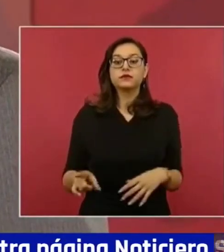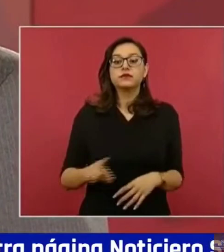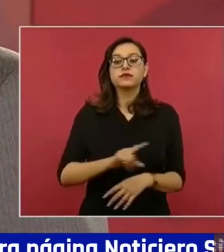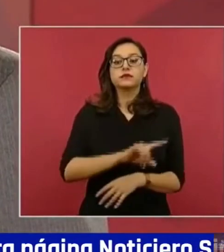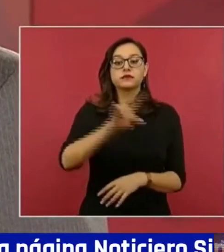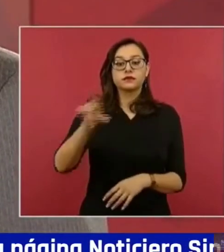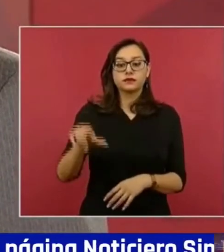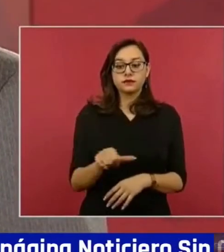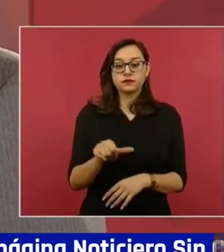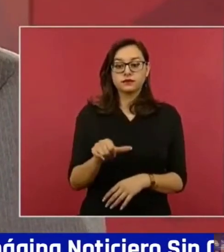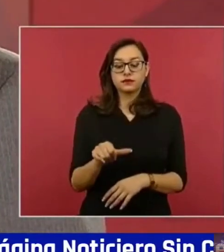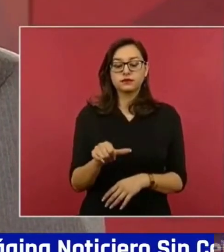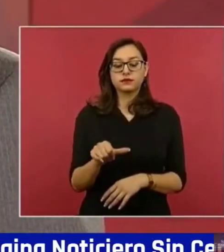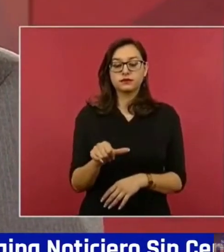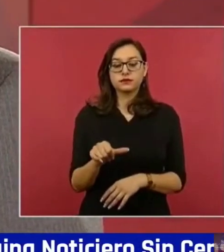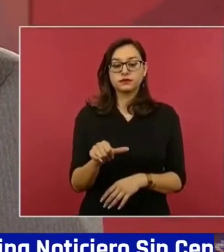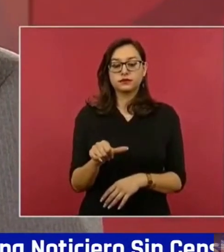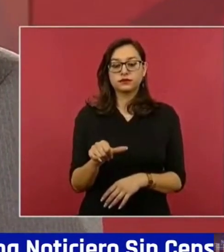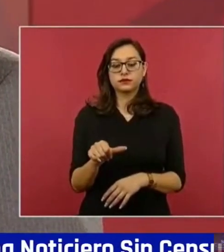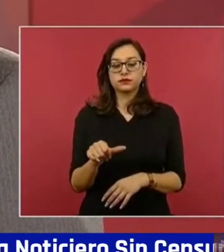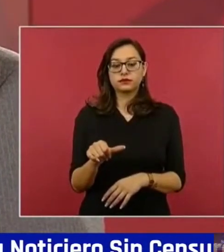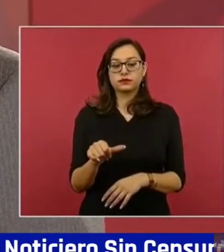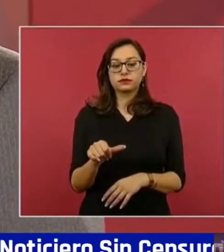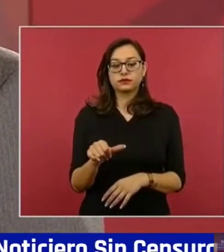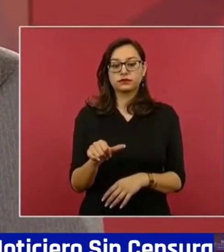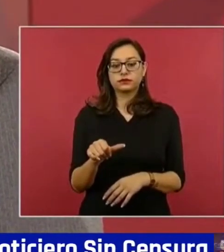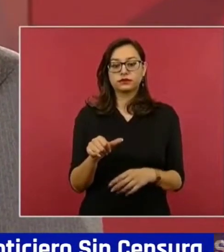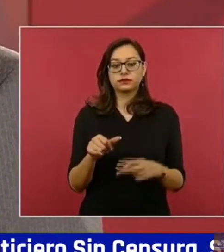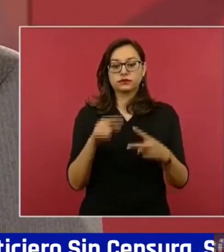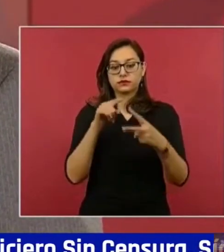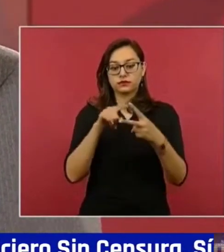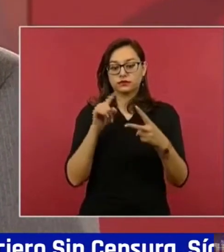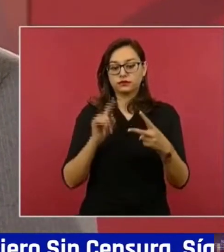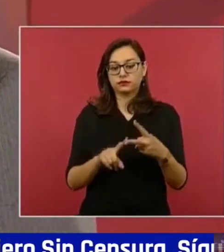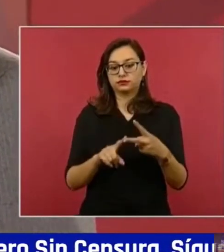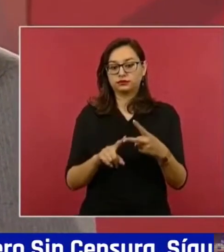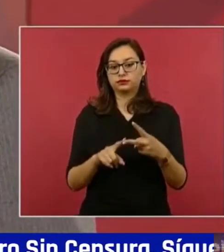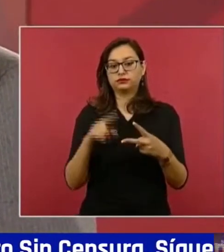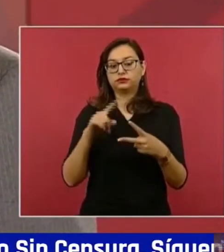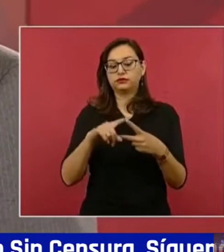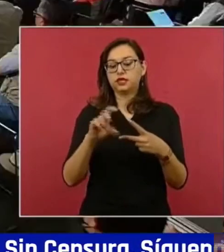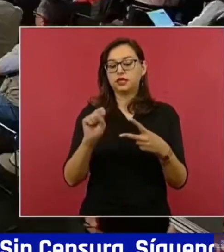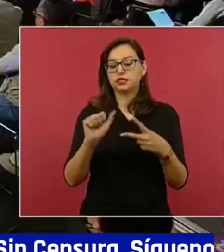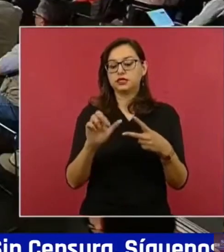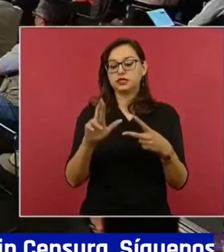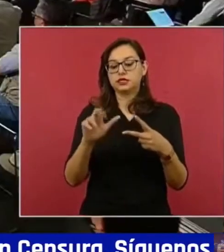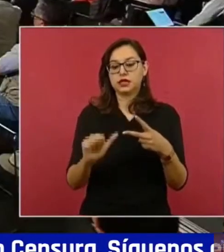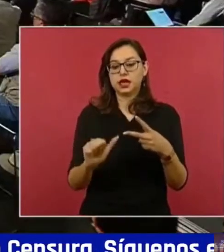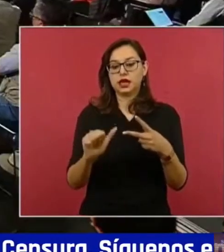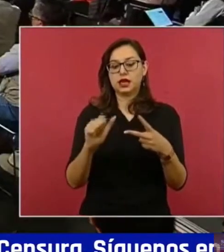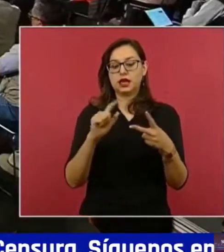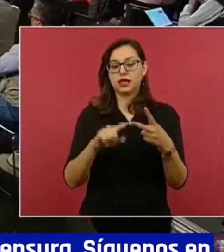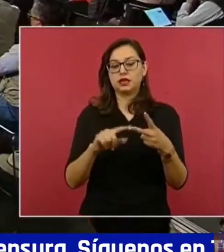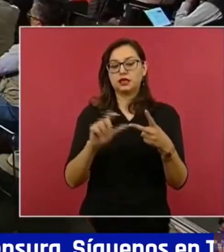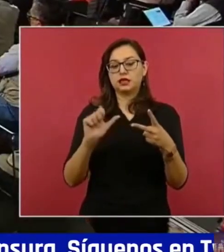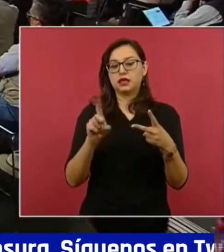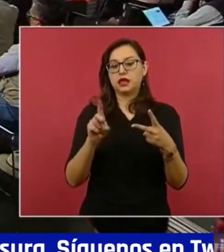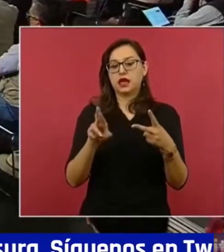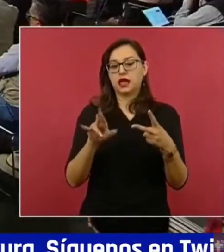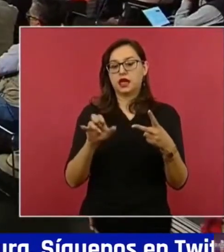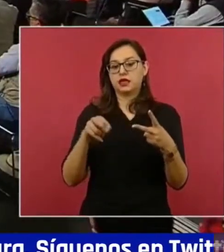un Enrique Peña Nieto teniendo estos pantalones que tiene López Obrador, en ningún momento. ¿Y qué decir de Calderón? Pues